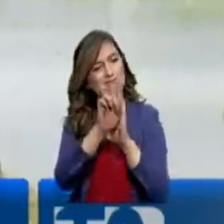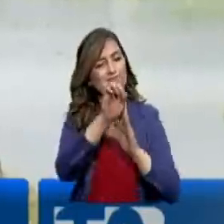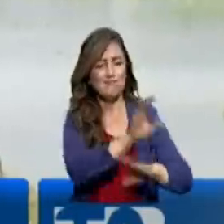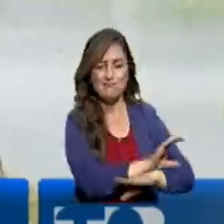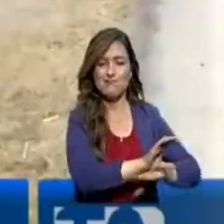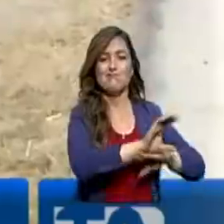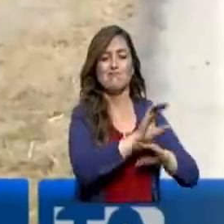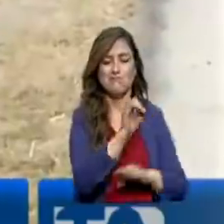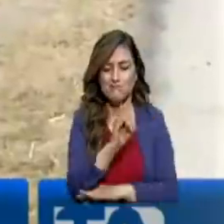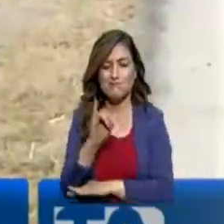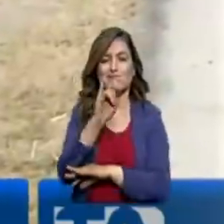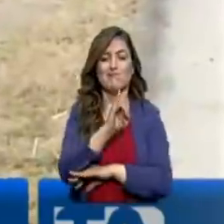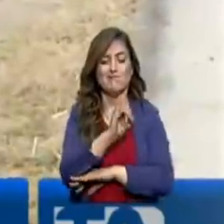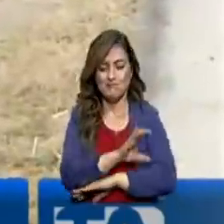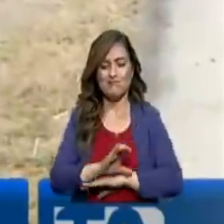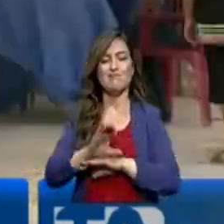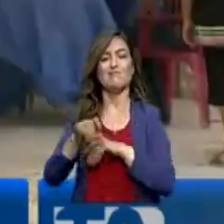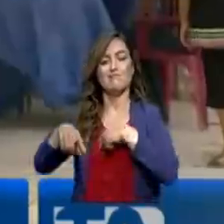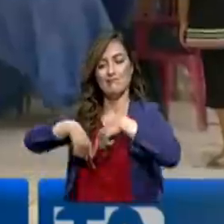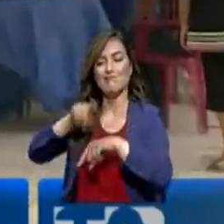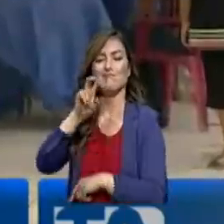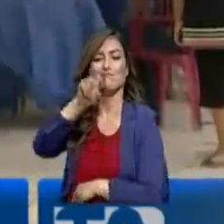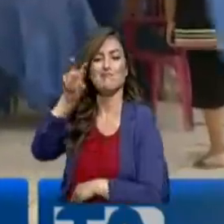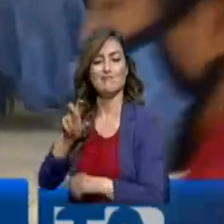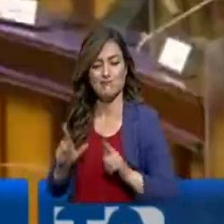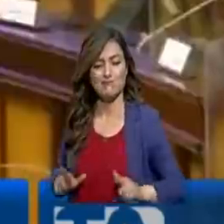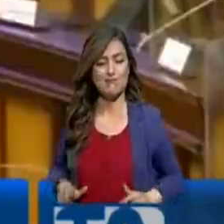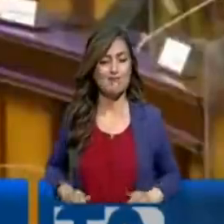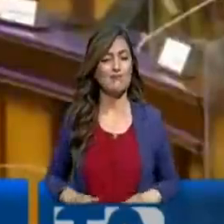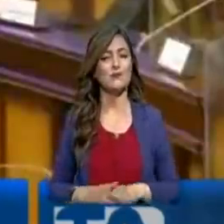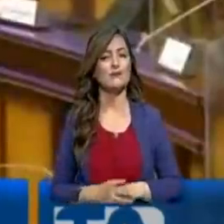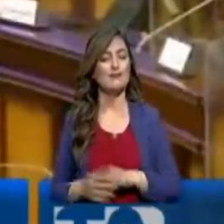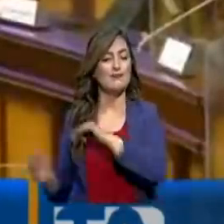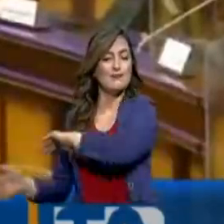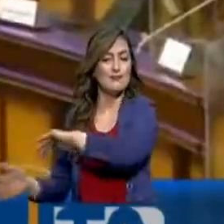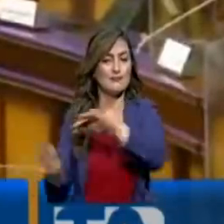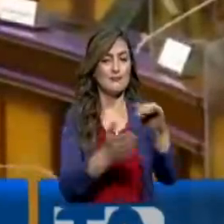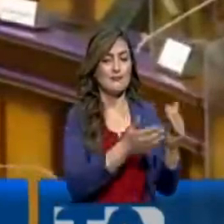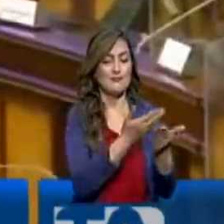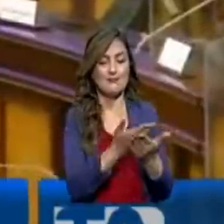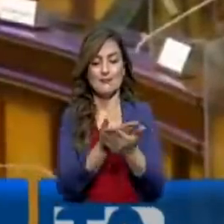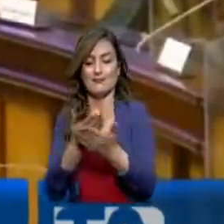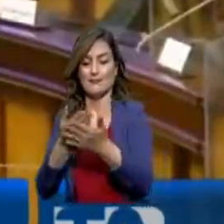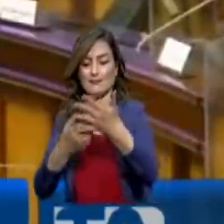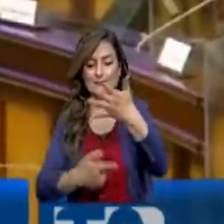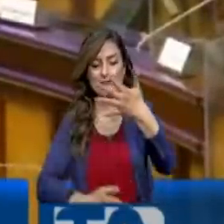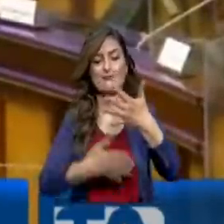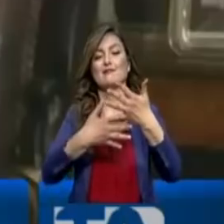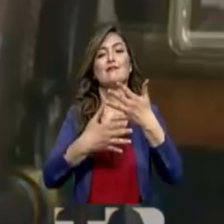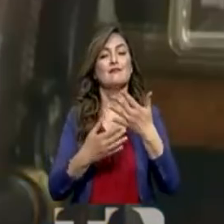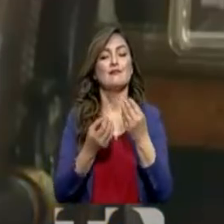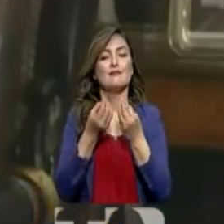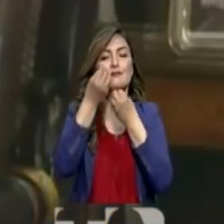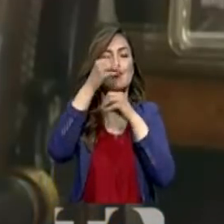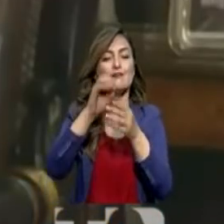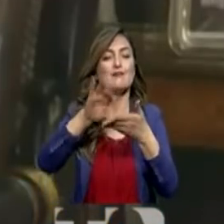rural, industrias agrícolas, logística de turismo y de salud. Y luego de enumerar las propuestas, el presidente se dirigió a la Asamblea. A